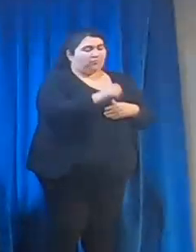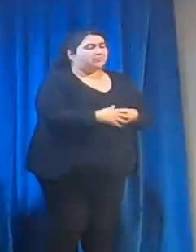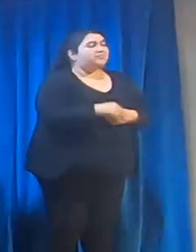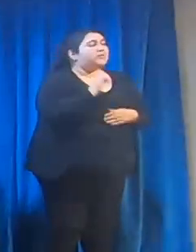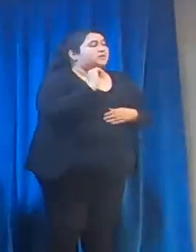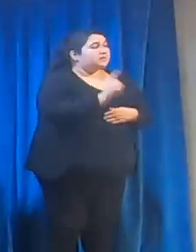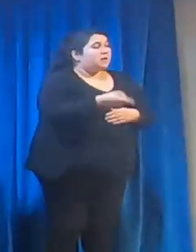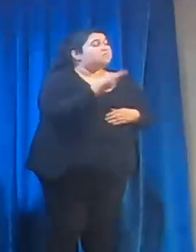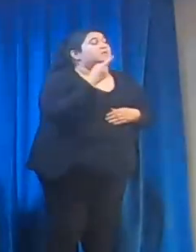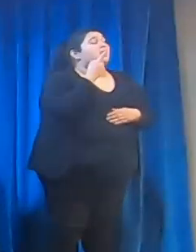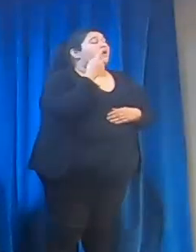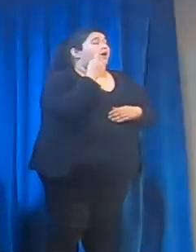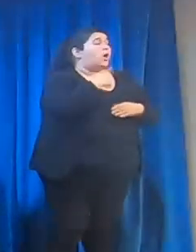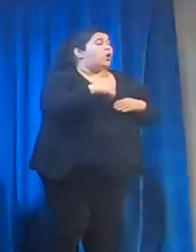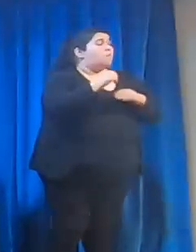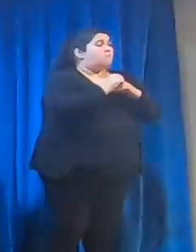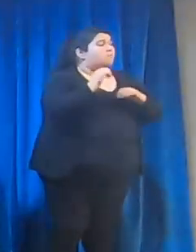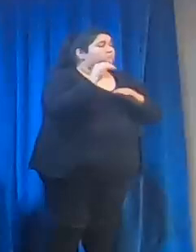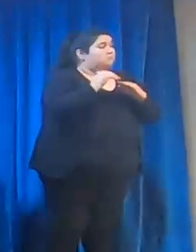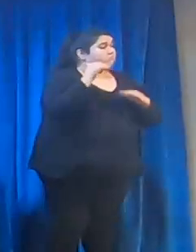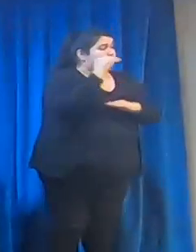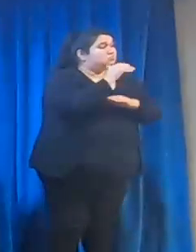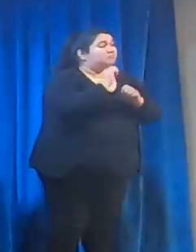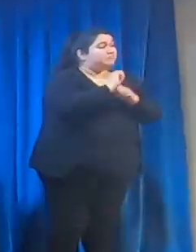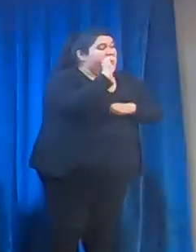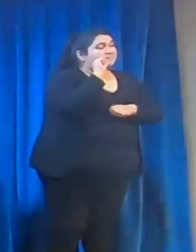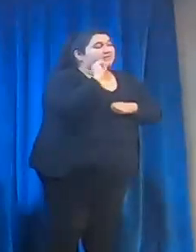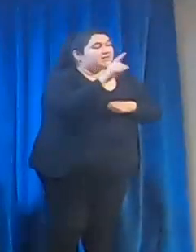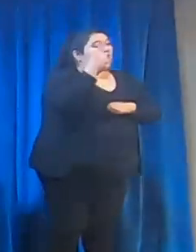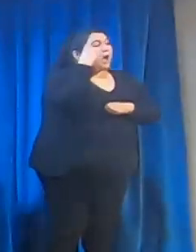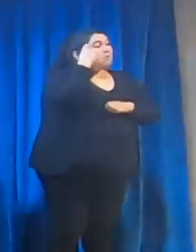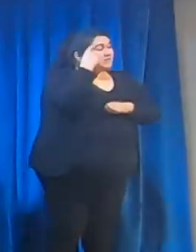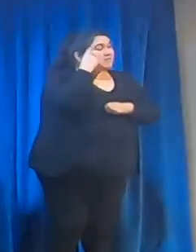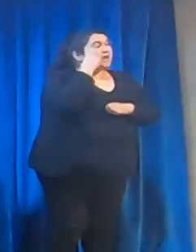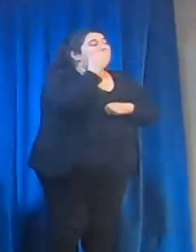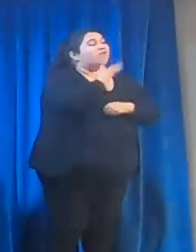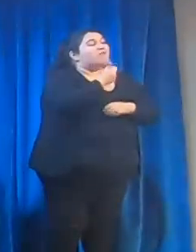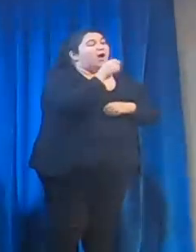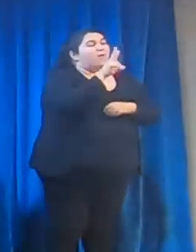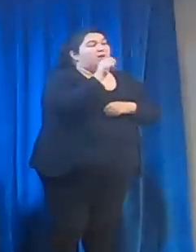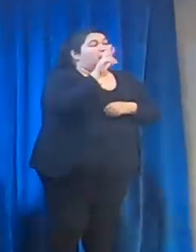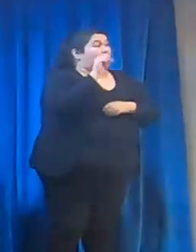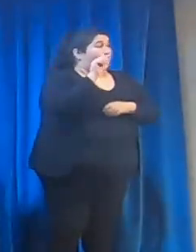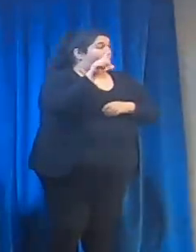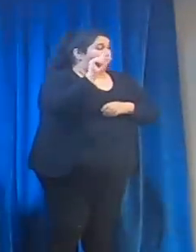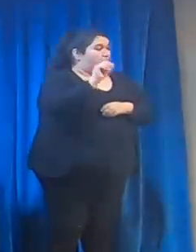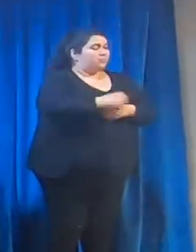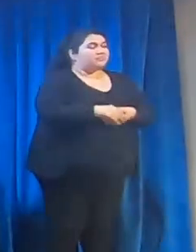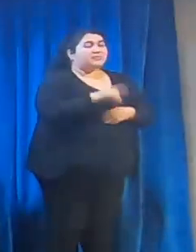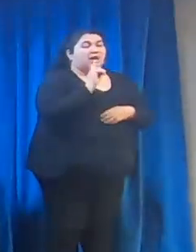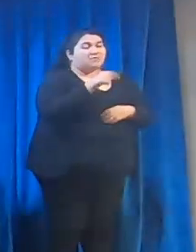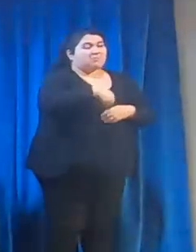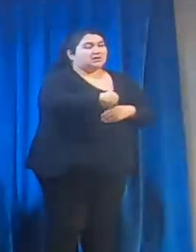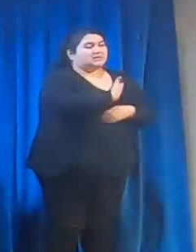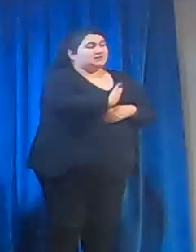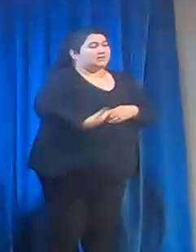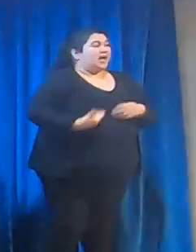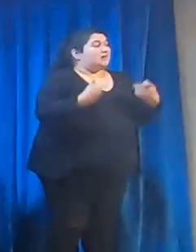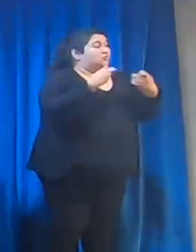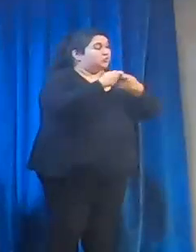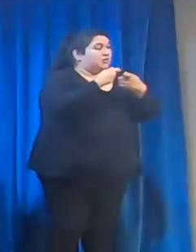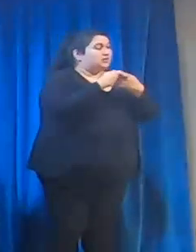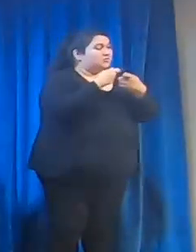posgrado en déficit de atención y trastornos de aprendizaje en la Universidad Favaloro. Actualmente es presidenta de la